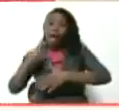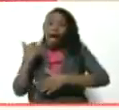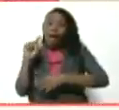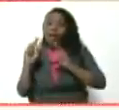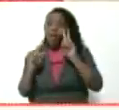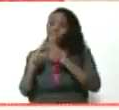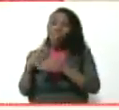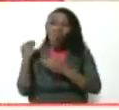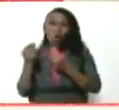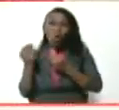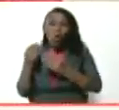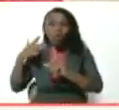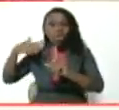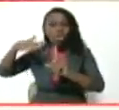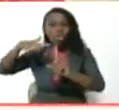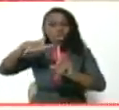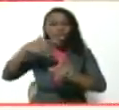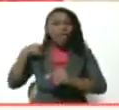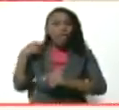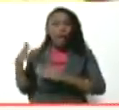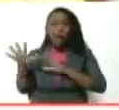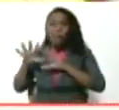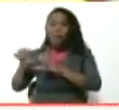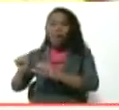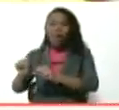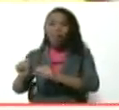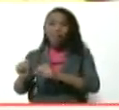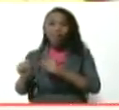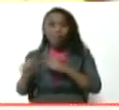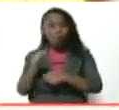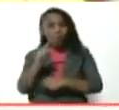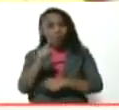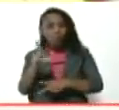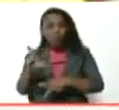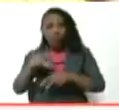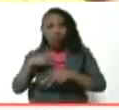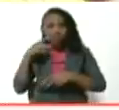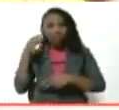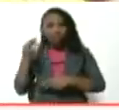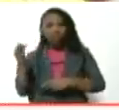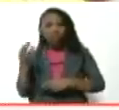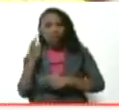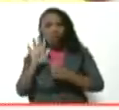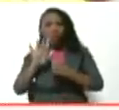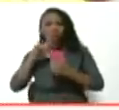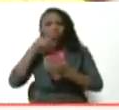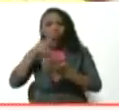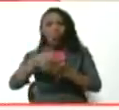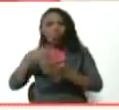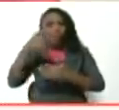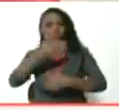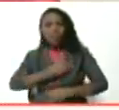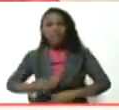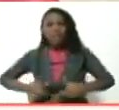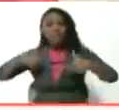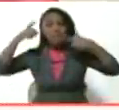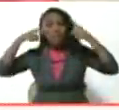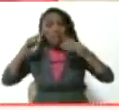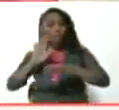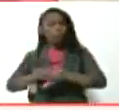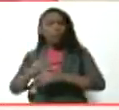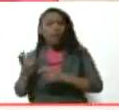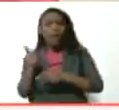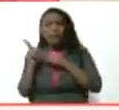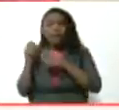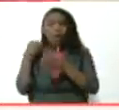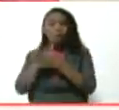ver con las amenazas del imperialismo. Tú acertadamente mencionas al comandante Chávez, porque mucho de